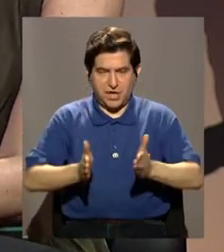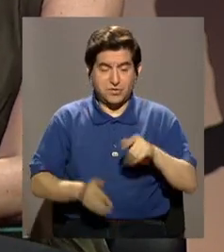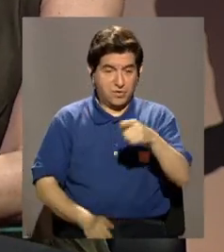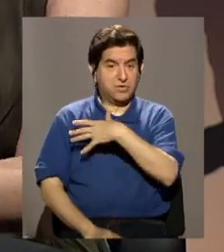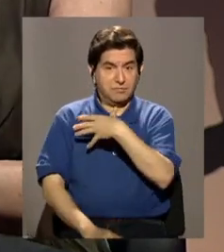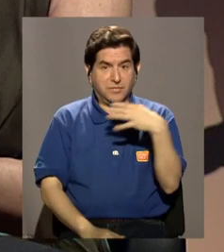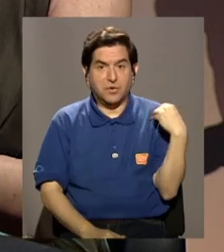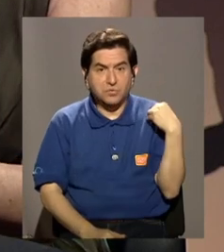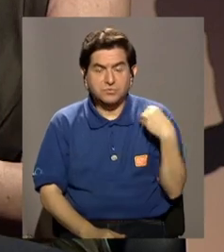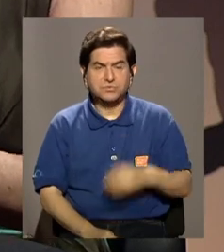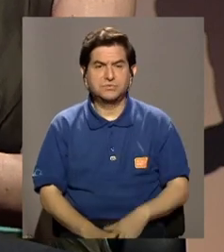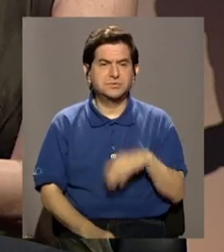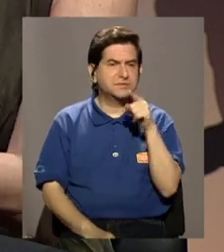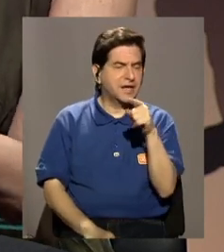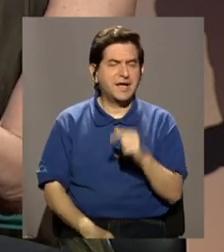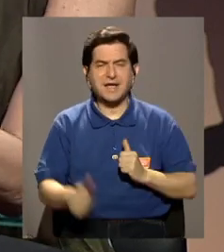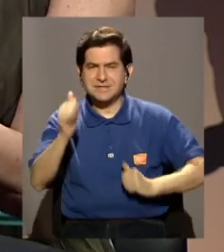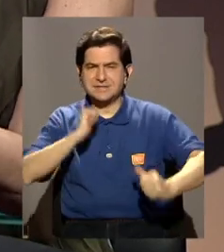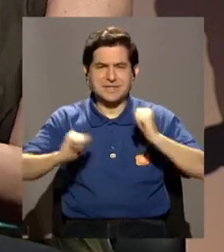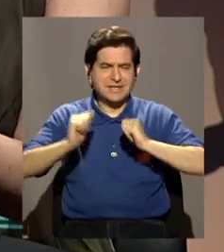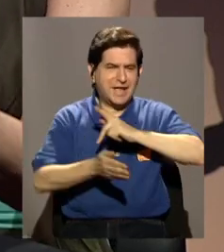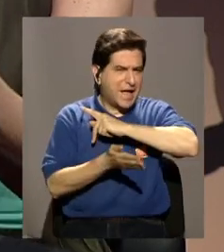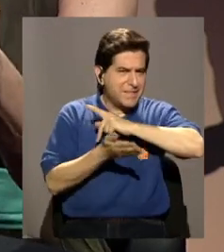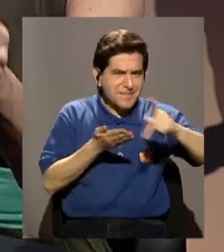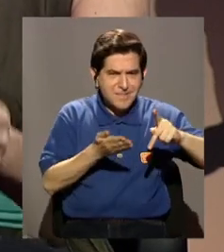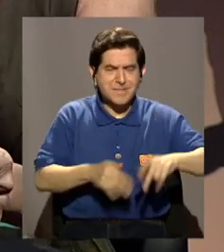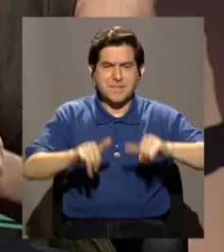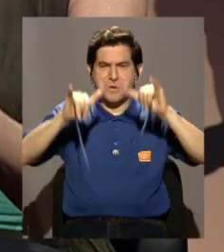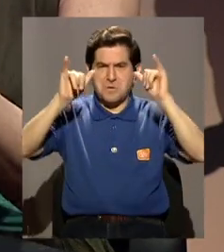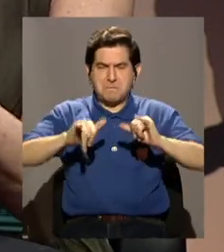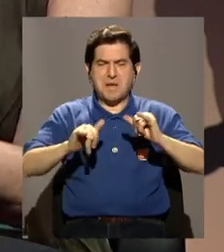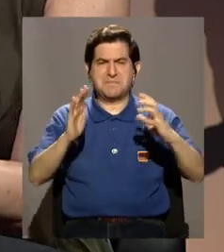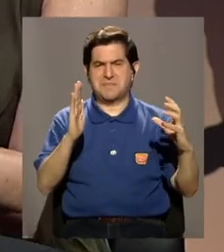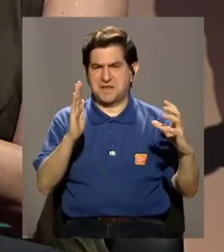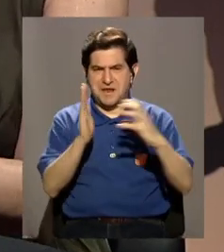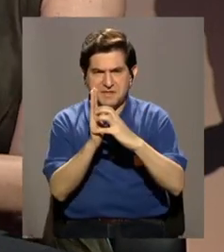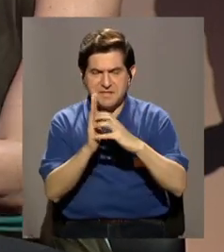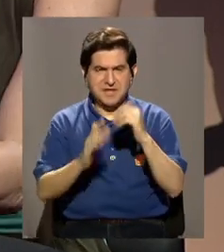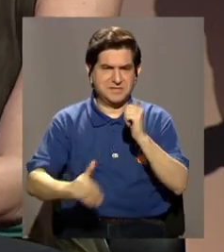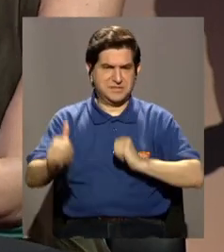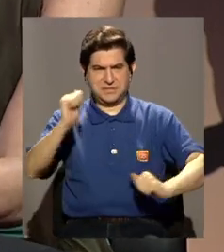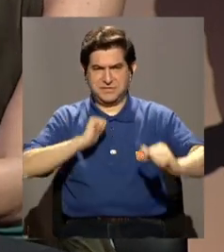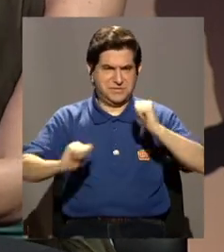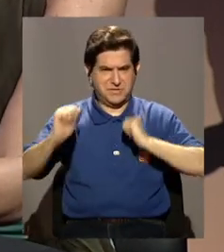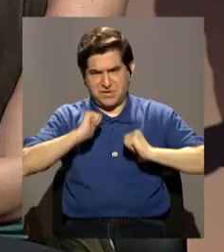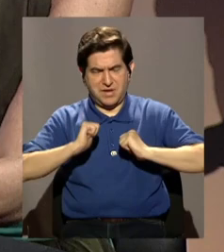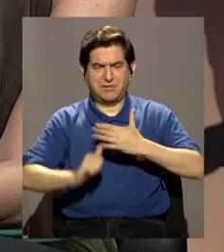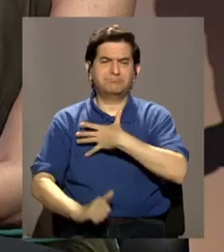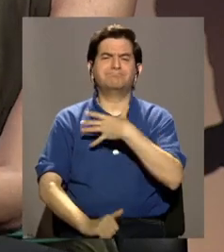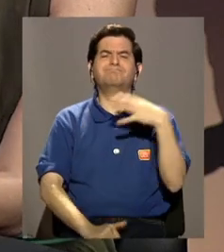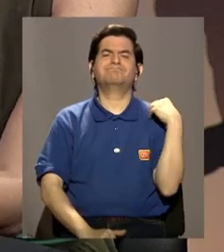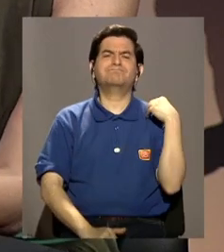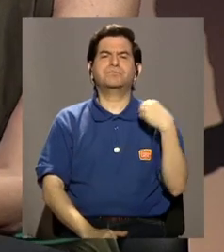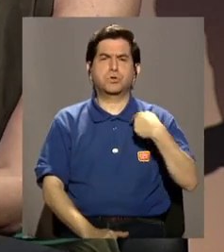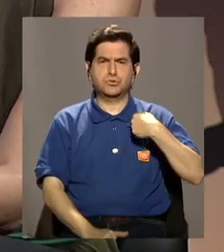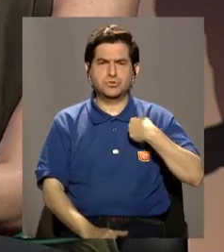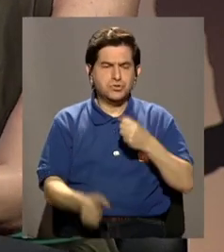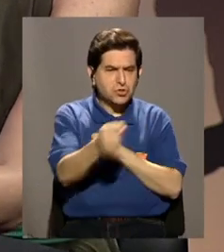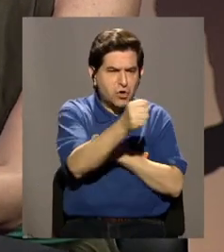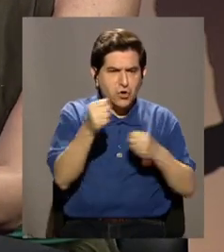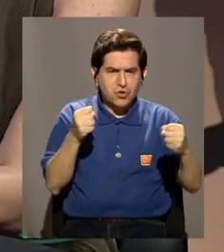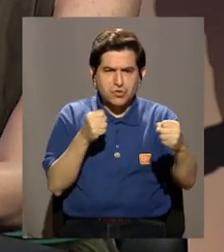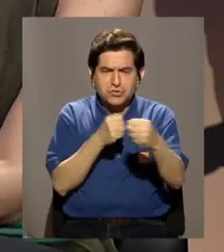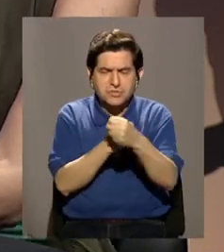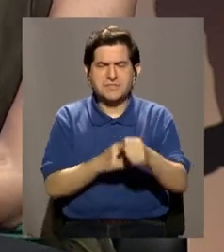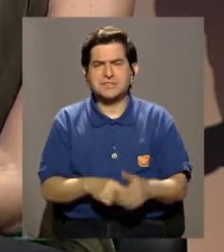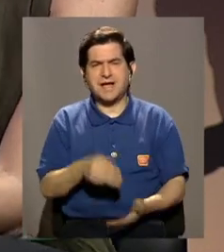para mí ese teatro puro de sostenido por un texto y una actuación es lo que me gusta para mí una sala de cámara